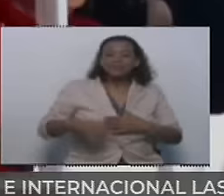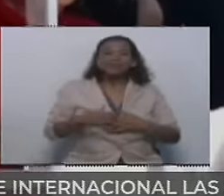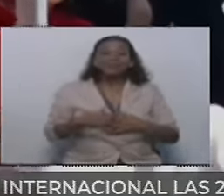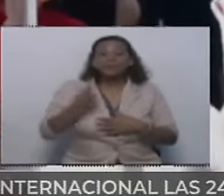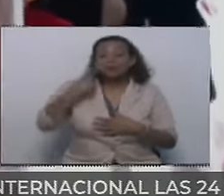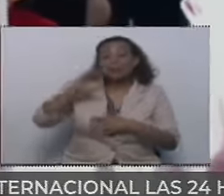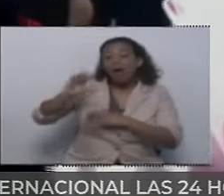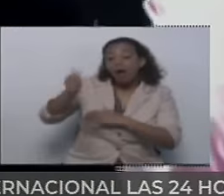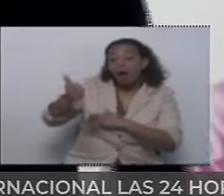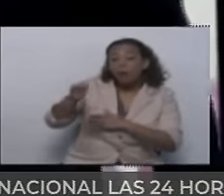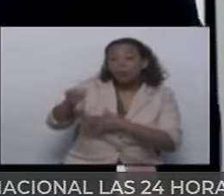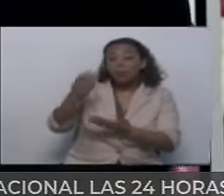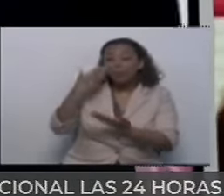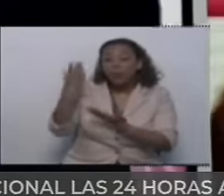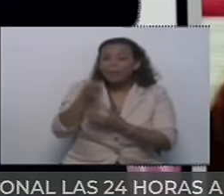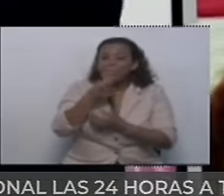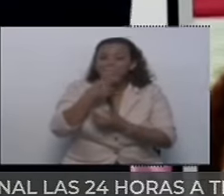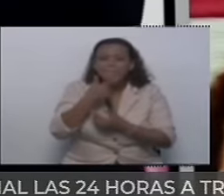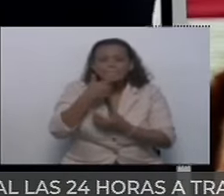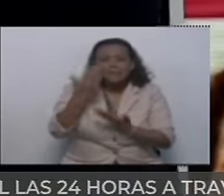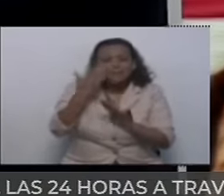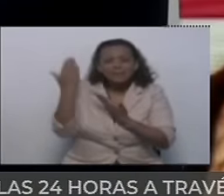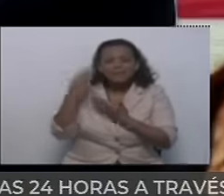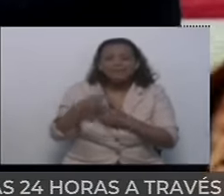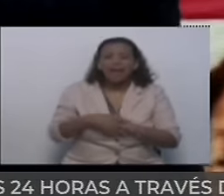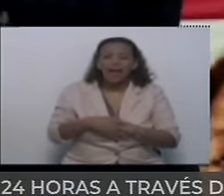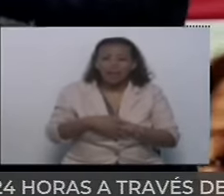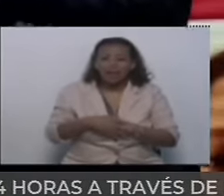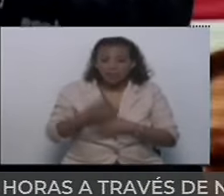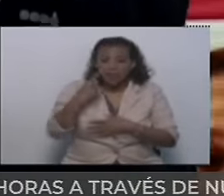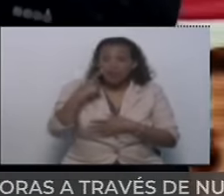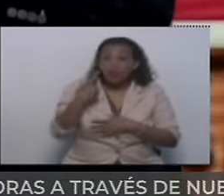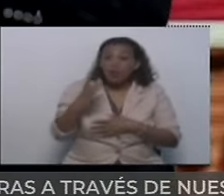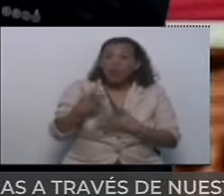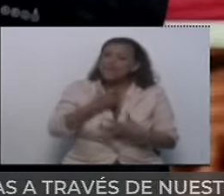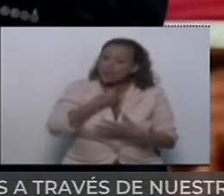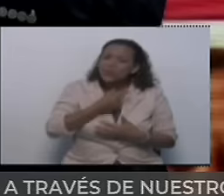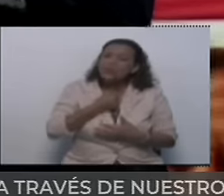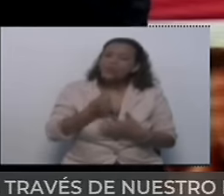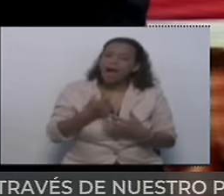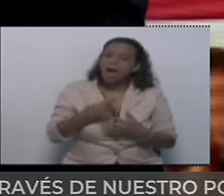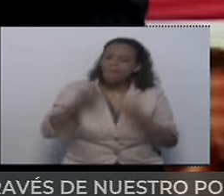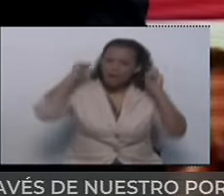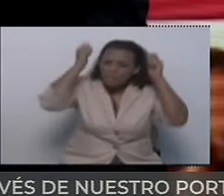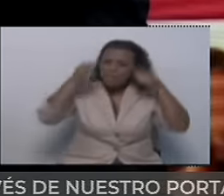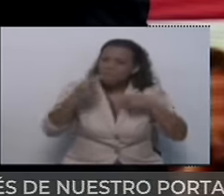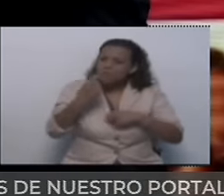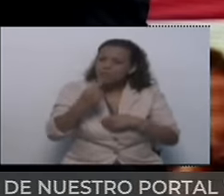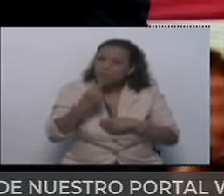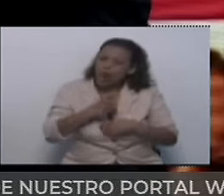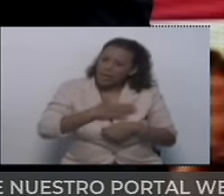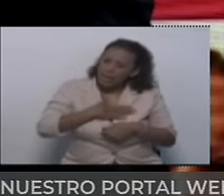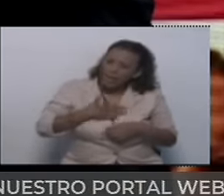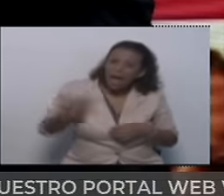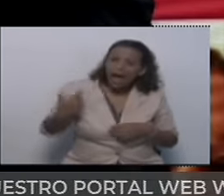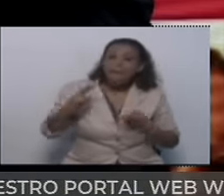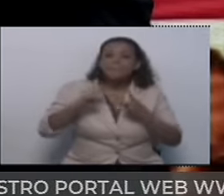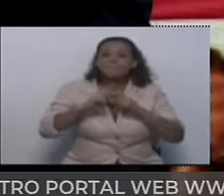miren... Qué belleza. Y lo que quería la Caperucita, y queremos todos,